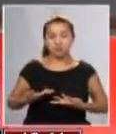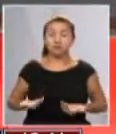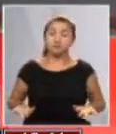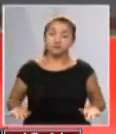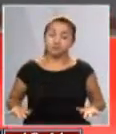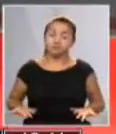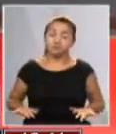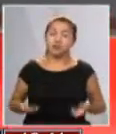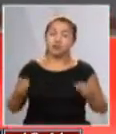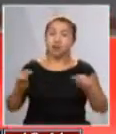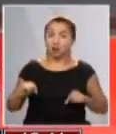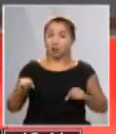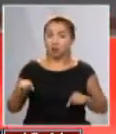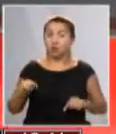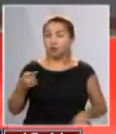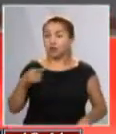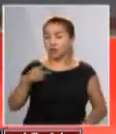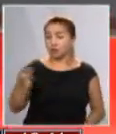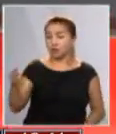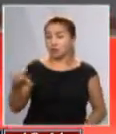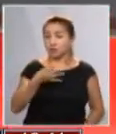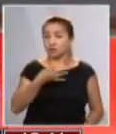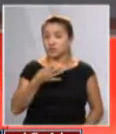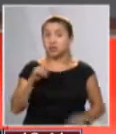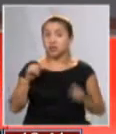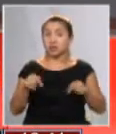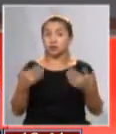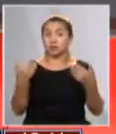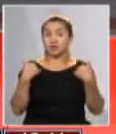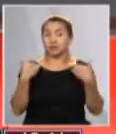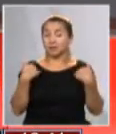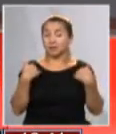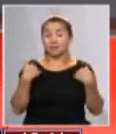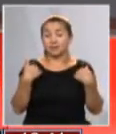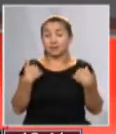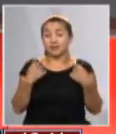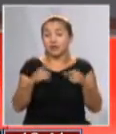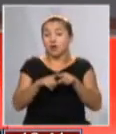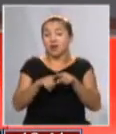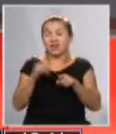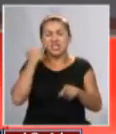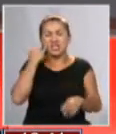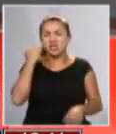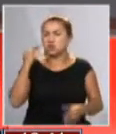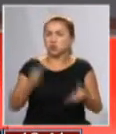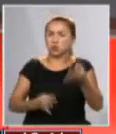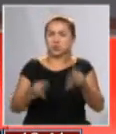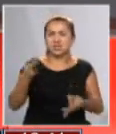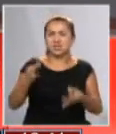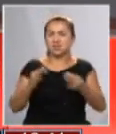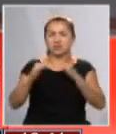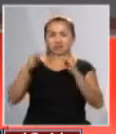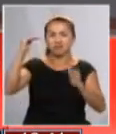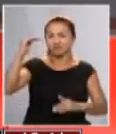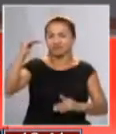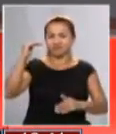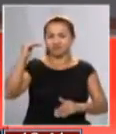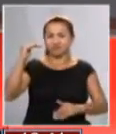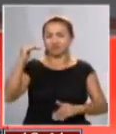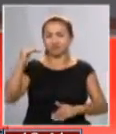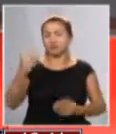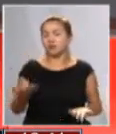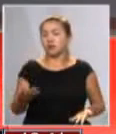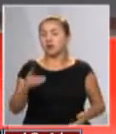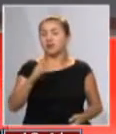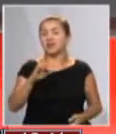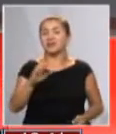pero ellos ahora dicen que esto prácticamente es una injusticia, es una desproporción, una desubicación. Fue